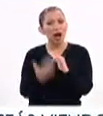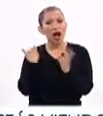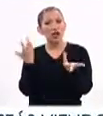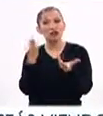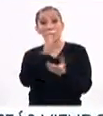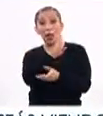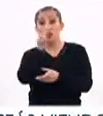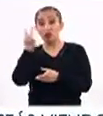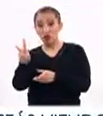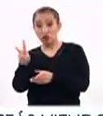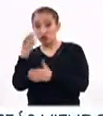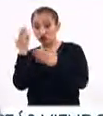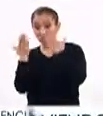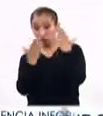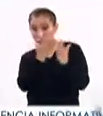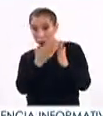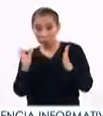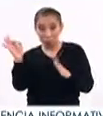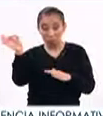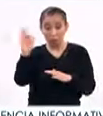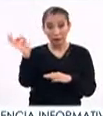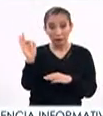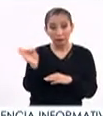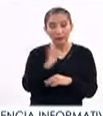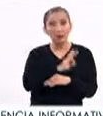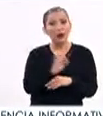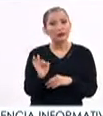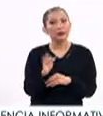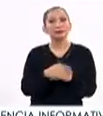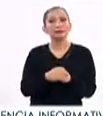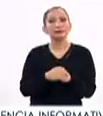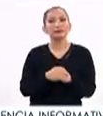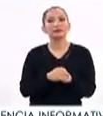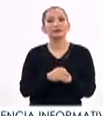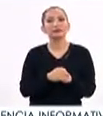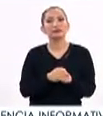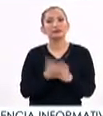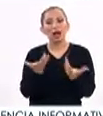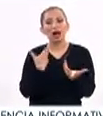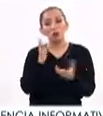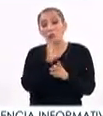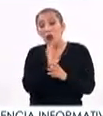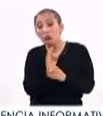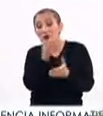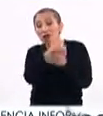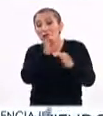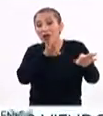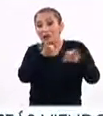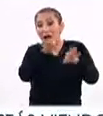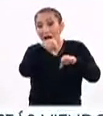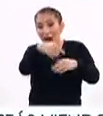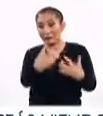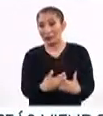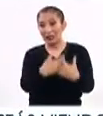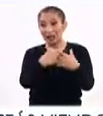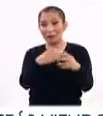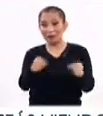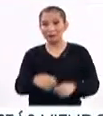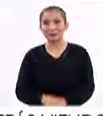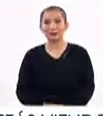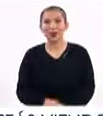hasta B2, quizás podrías obtener chance de trabajar en la empresa